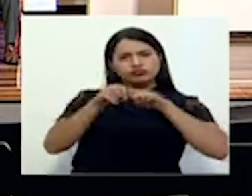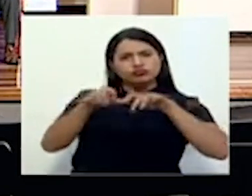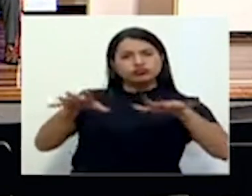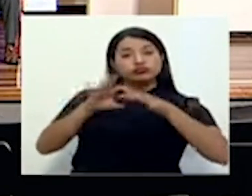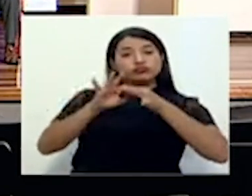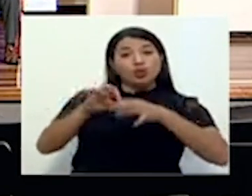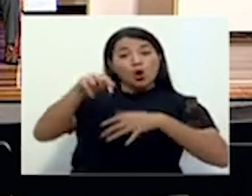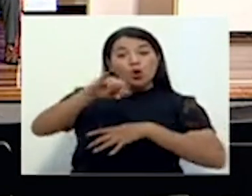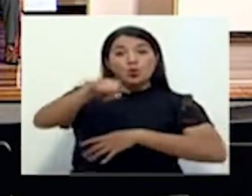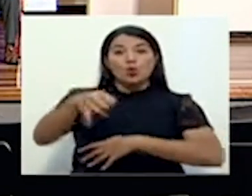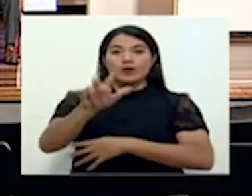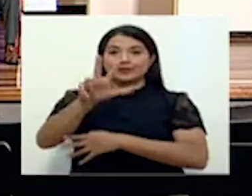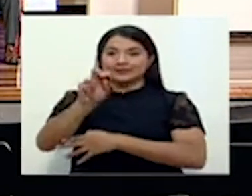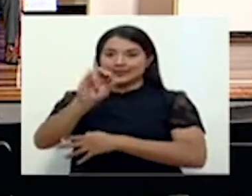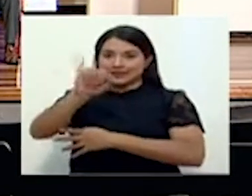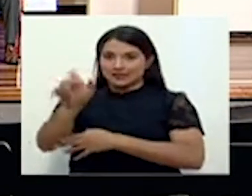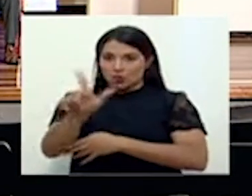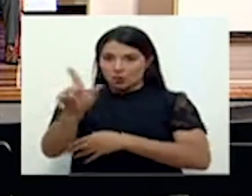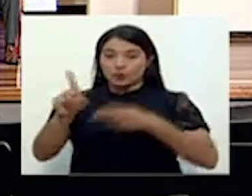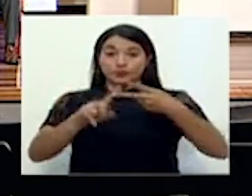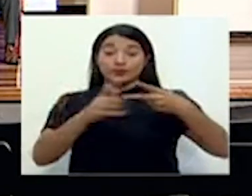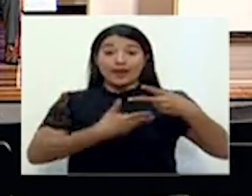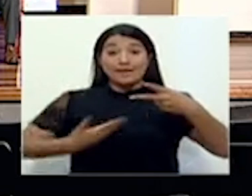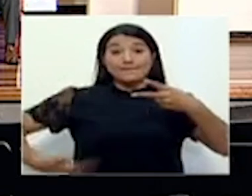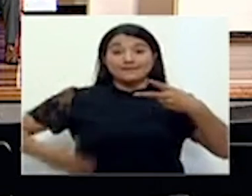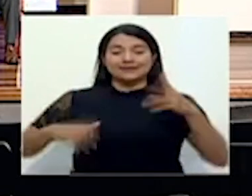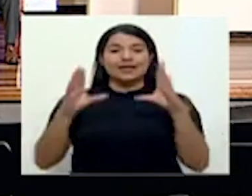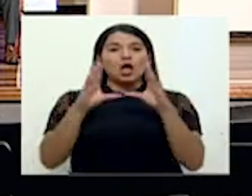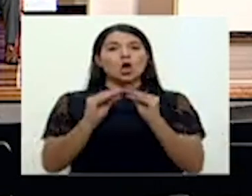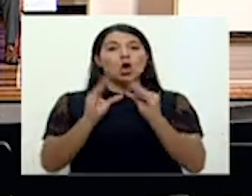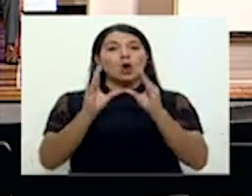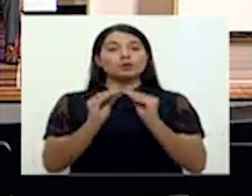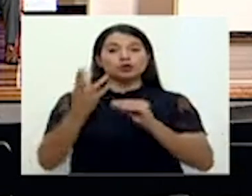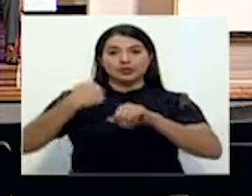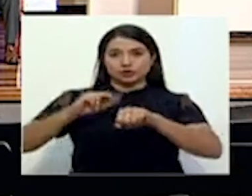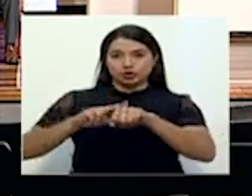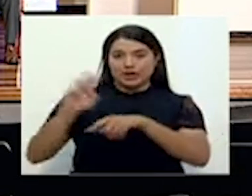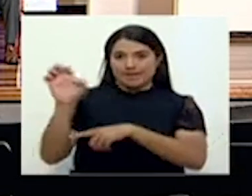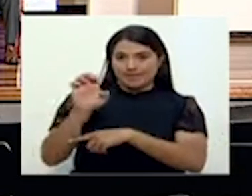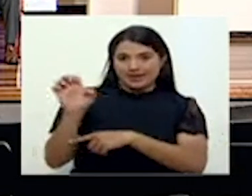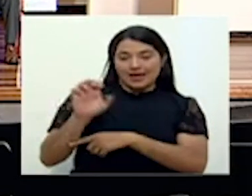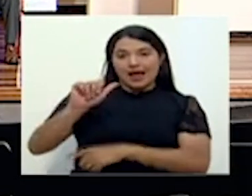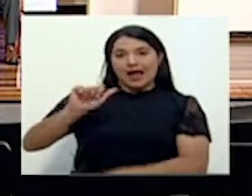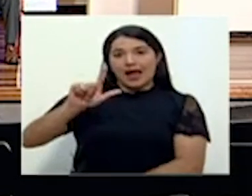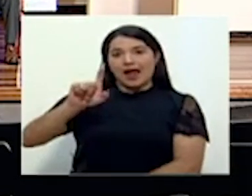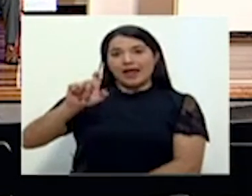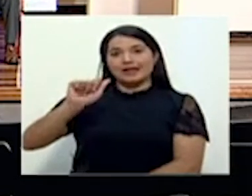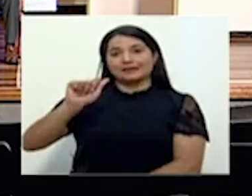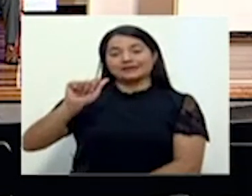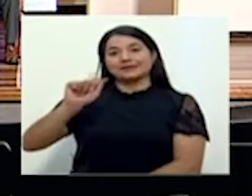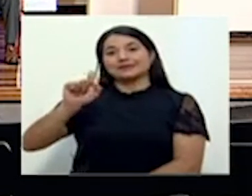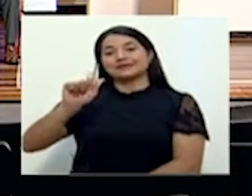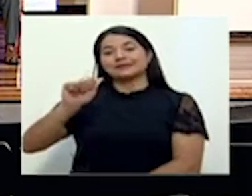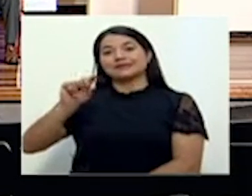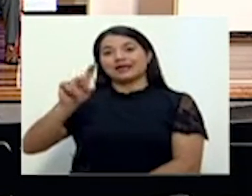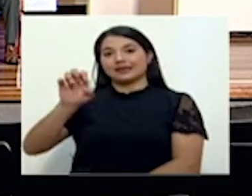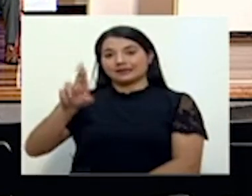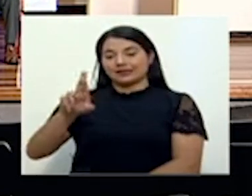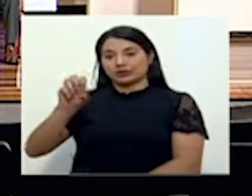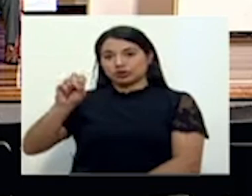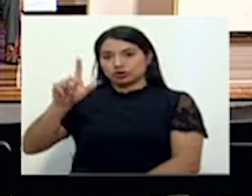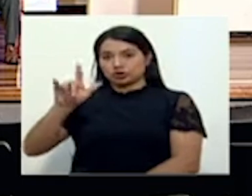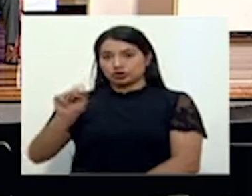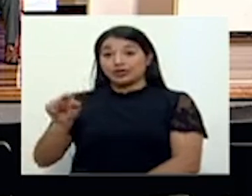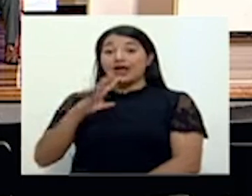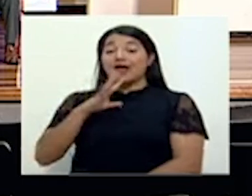jueves 30 de julio. Al presidente de la Comisión Nacional de Emergencias, el señor Alexander Solís, quien se va a referir sobre el